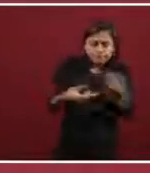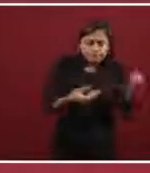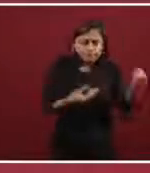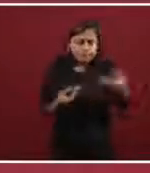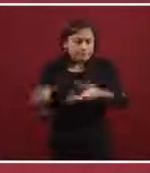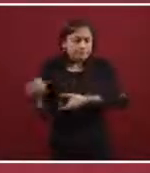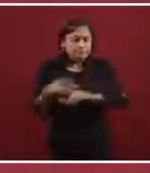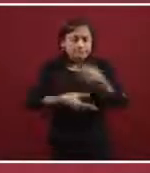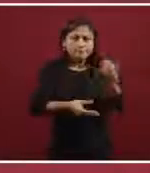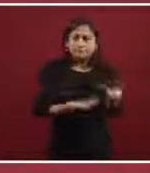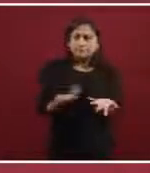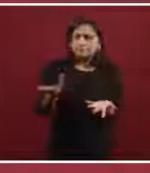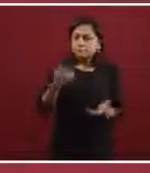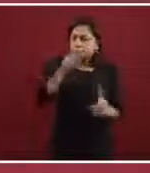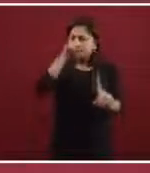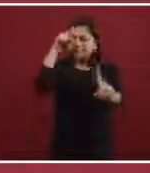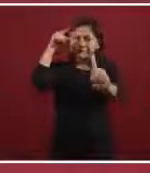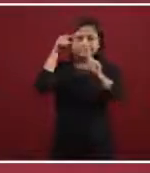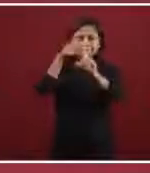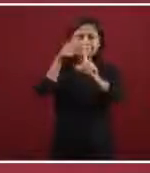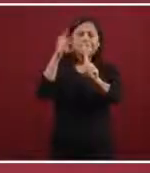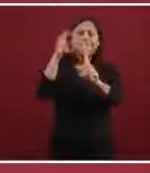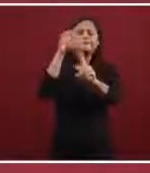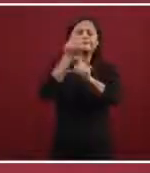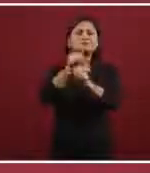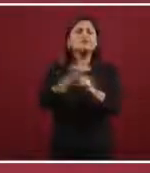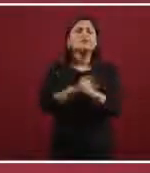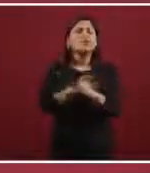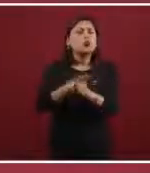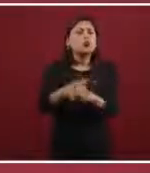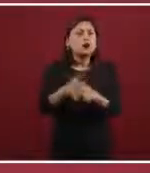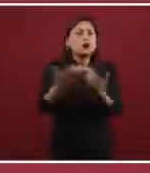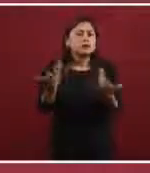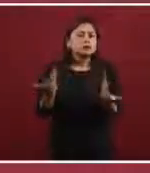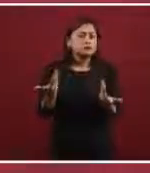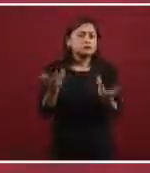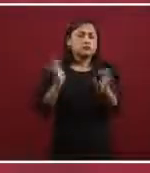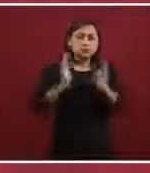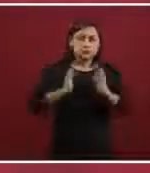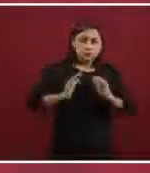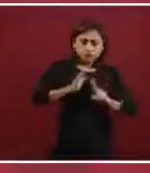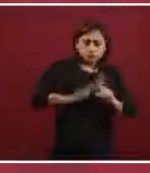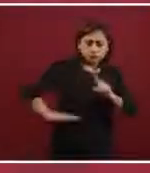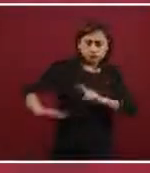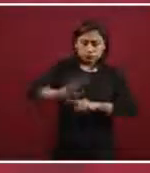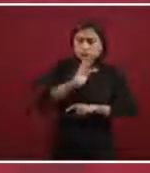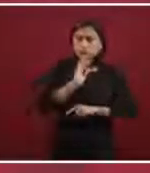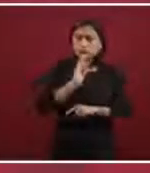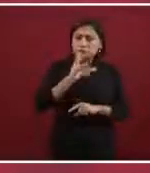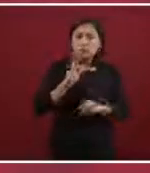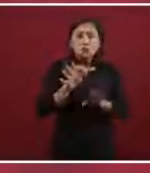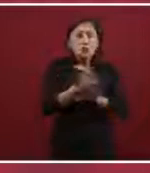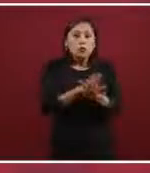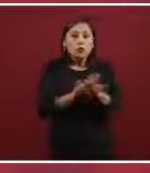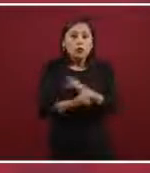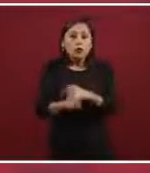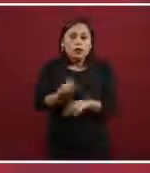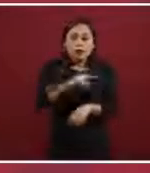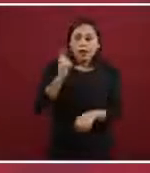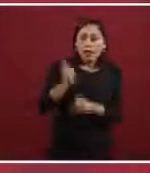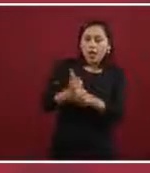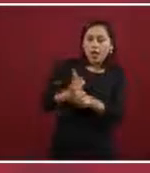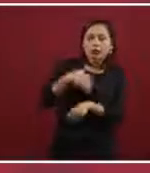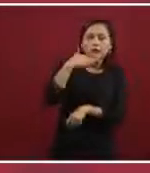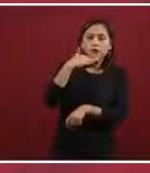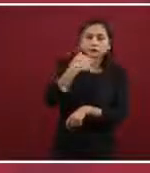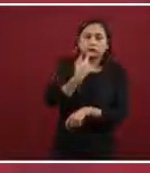para denunciar la corrupción no ser agente de la corrupción